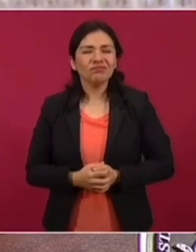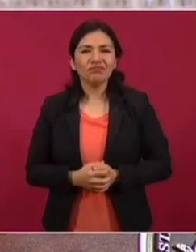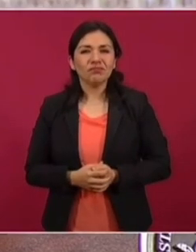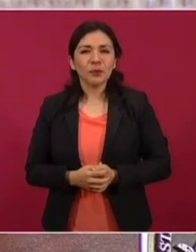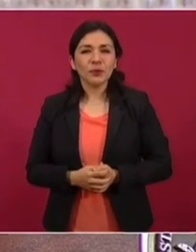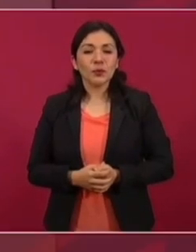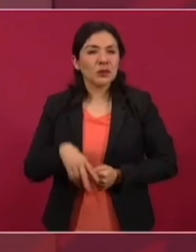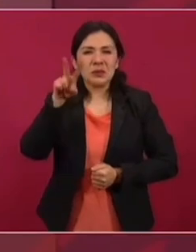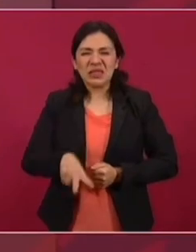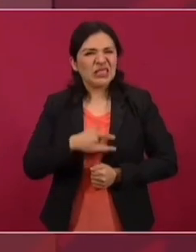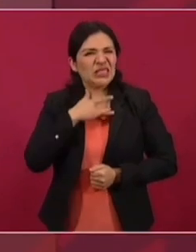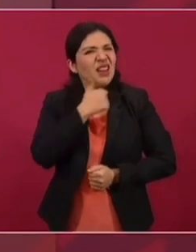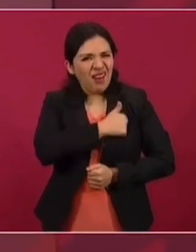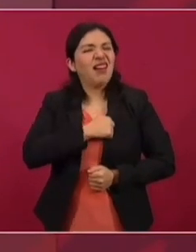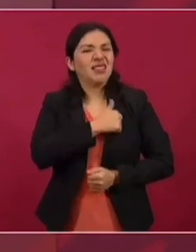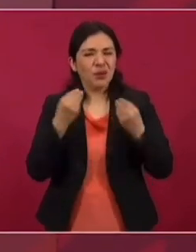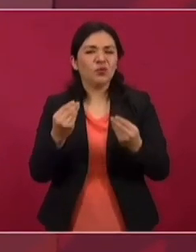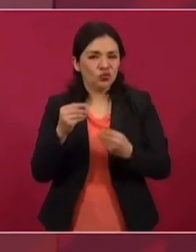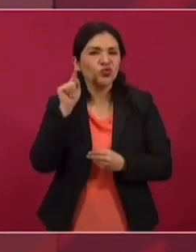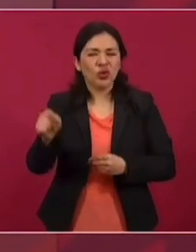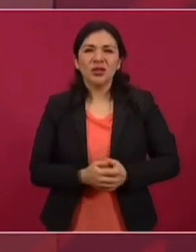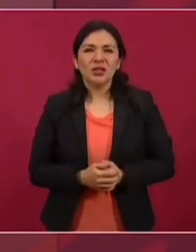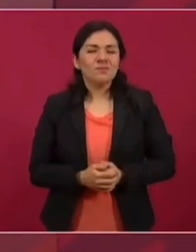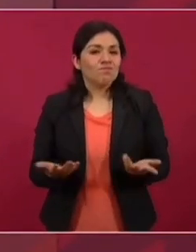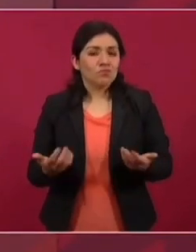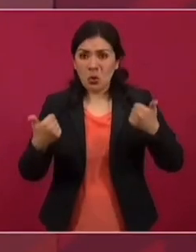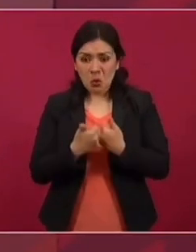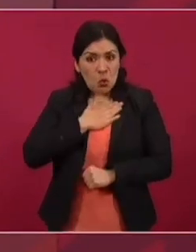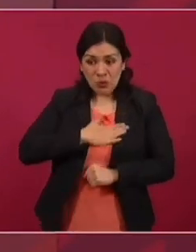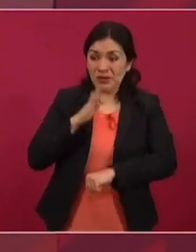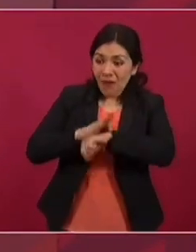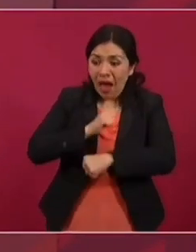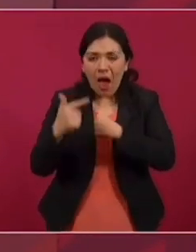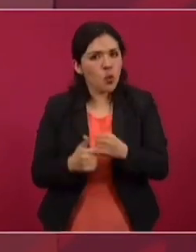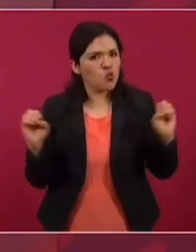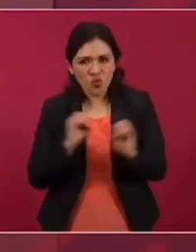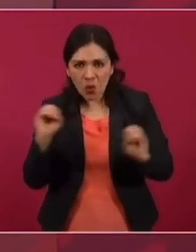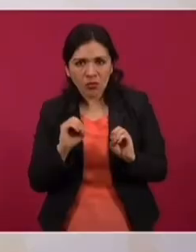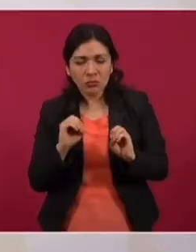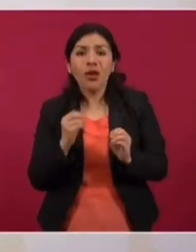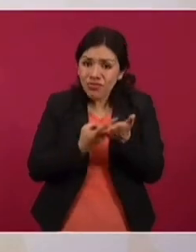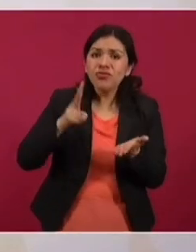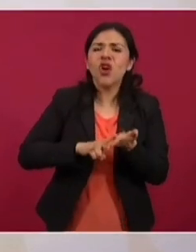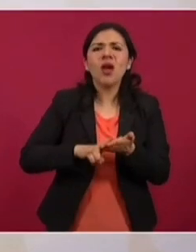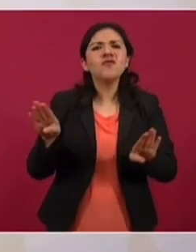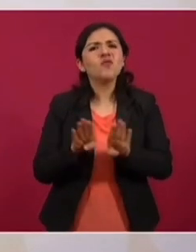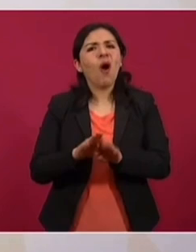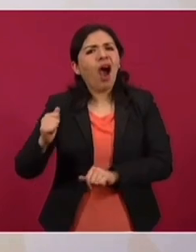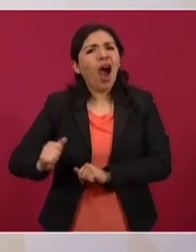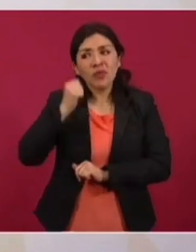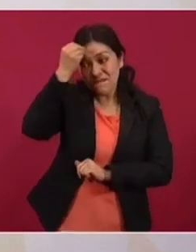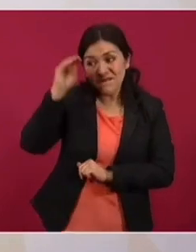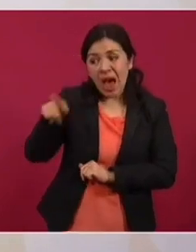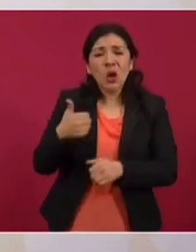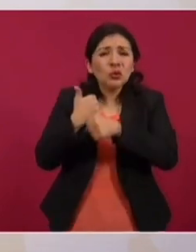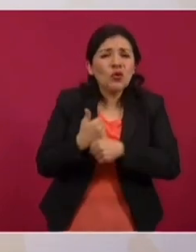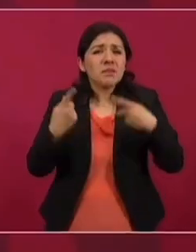Muy lamentable. O sea, porque no solo no se hizo justicia, sino aprovecharon la desgracia